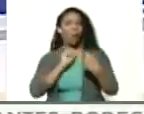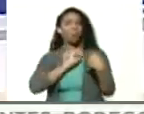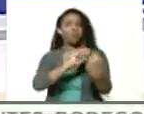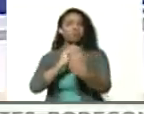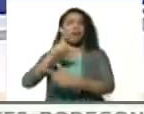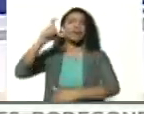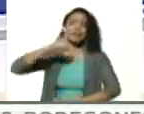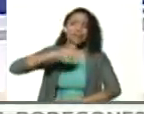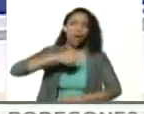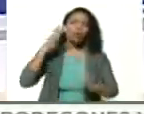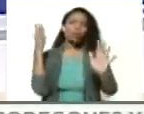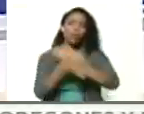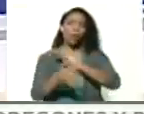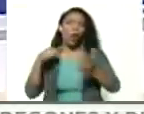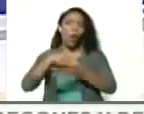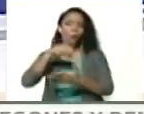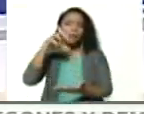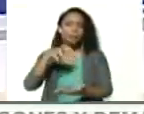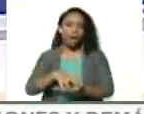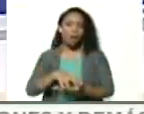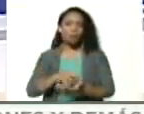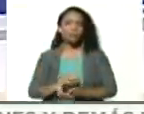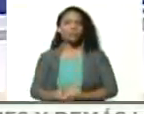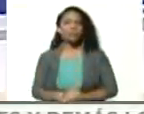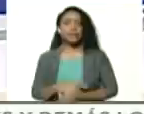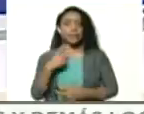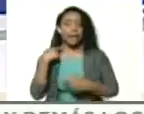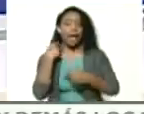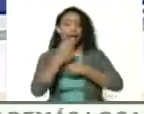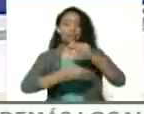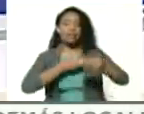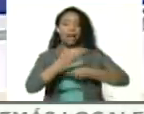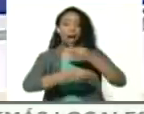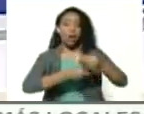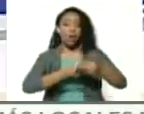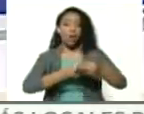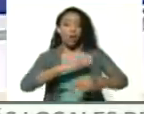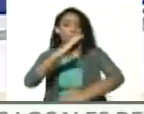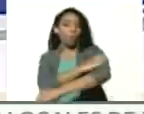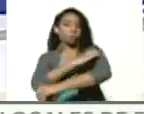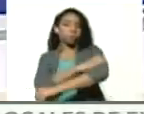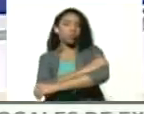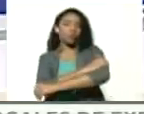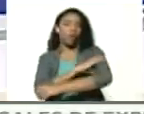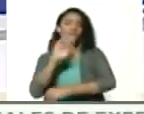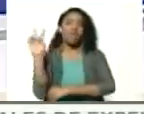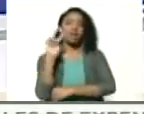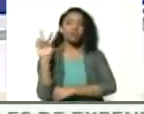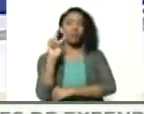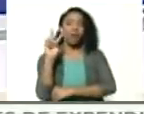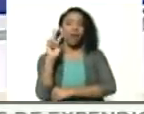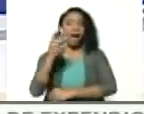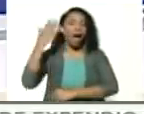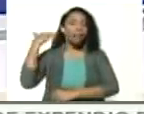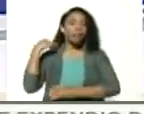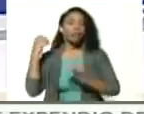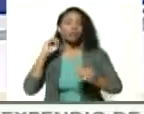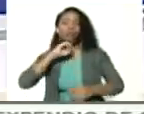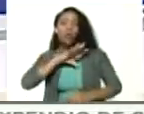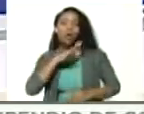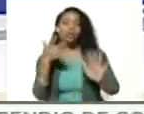necesario sobre el golpe de Estado que dieron la oligarquía, la